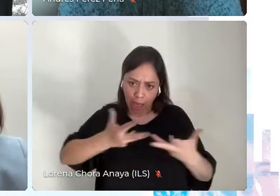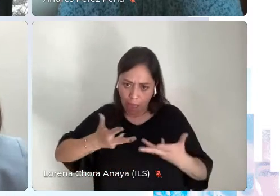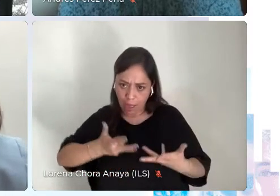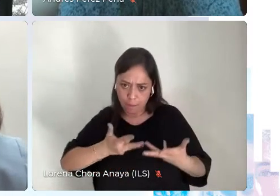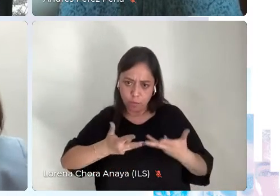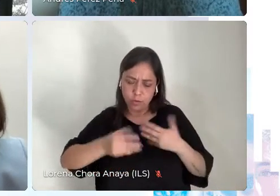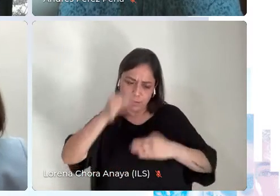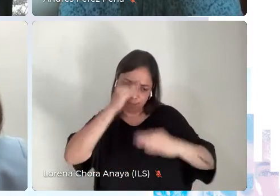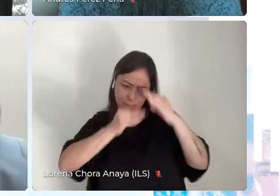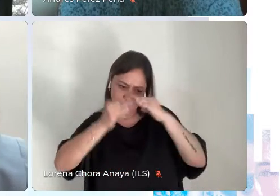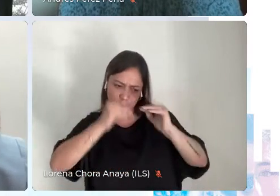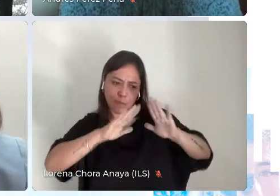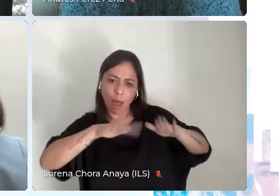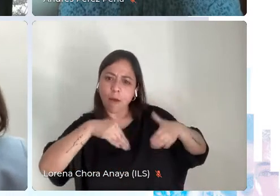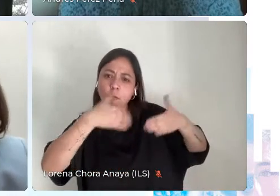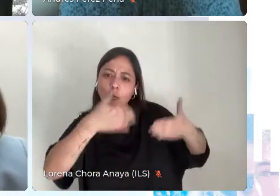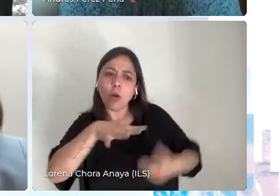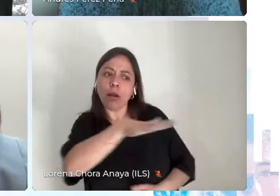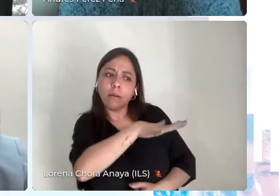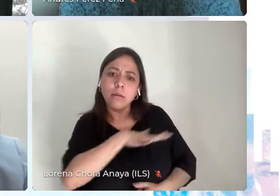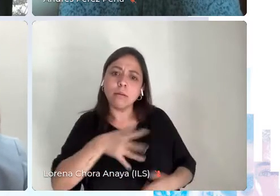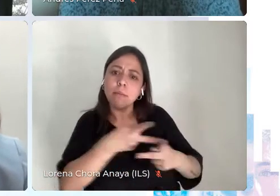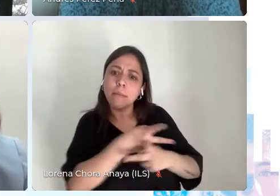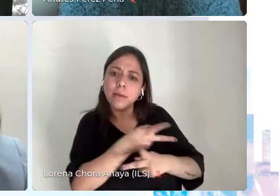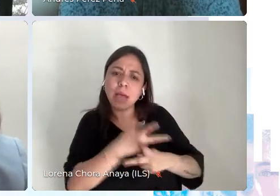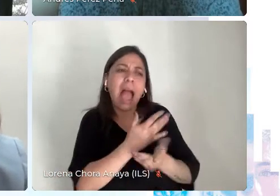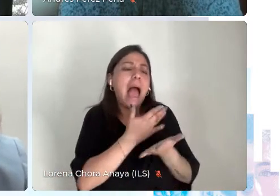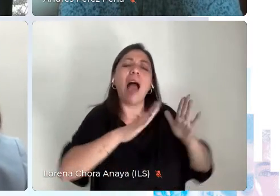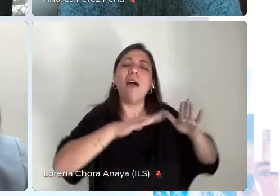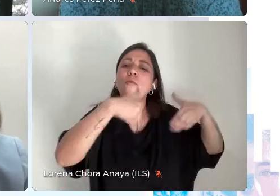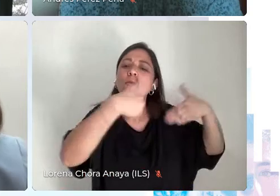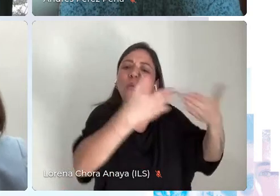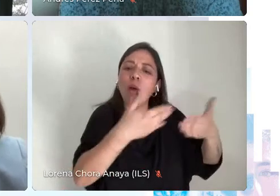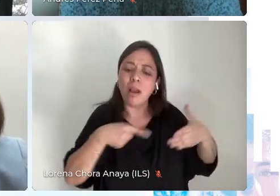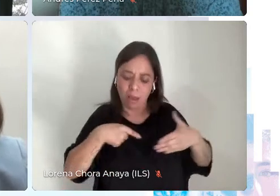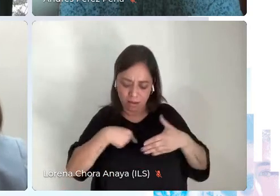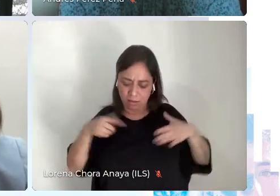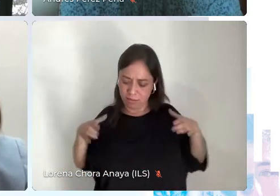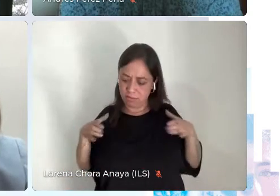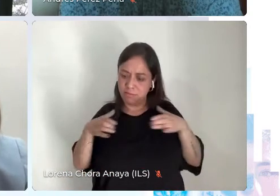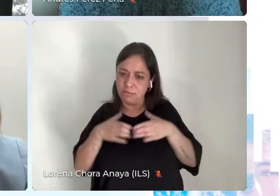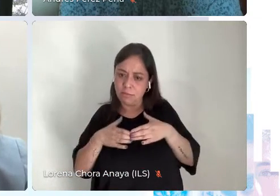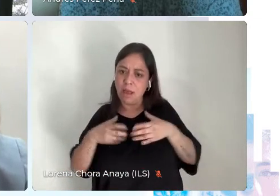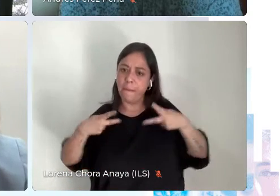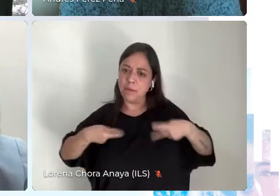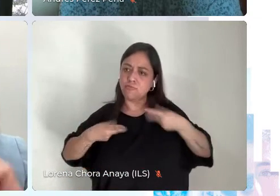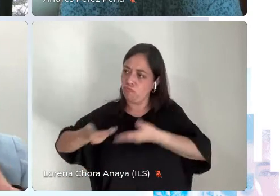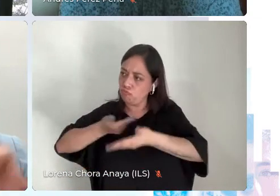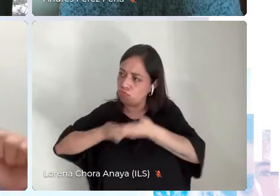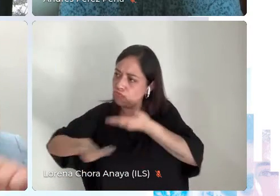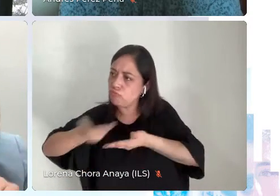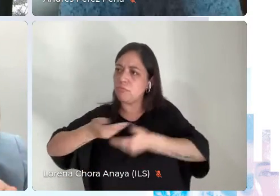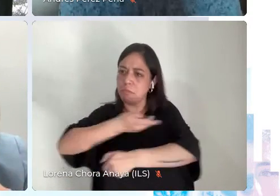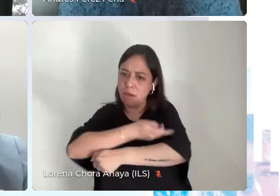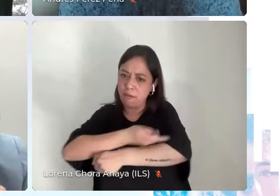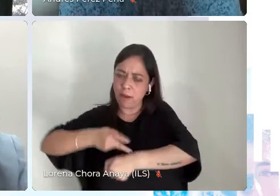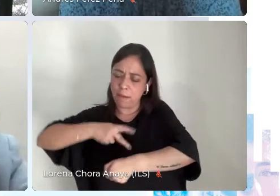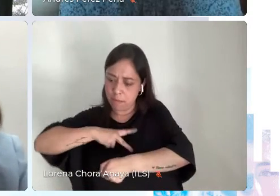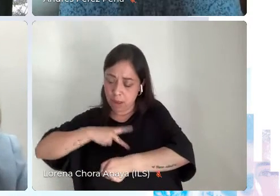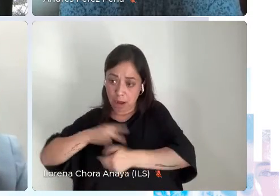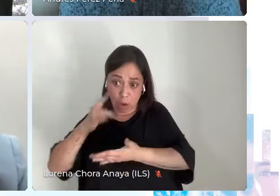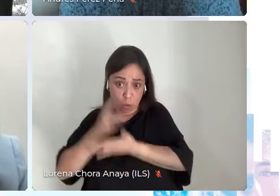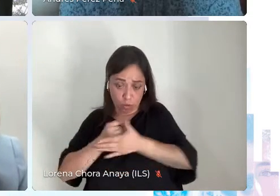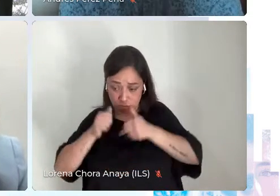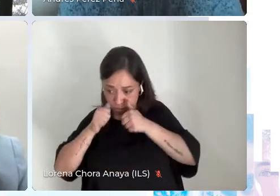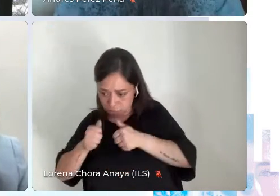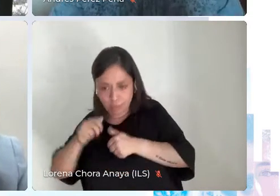desde donde está nuestra familia, nuestros colaboradores, porque no cierra, esto no es algo que se acaba cuando